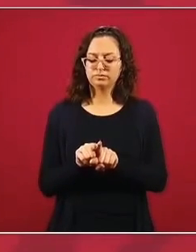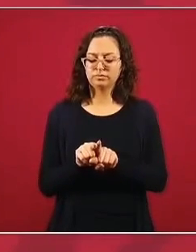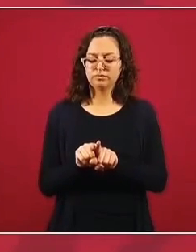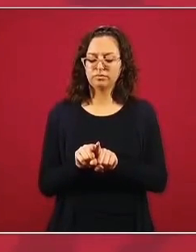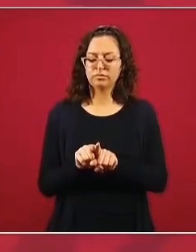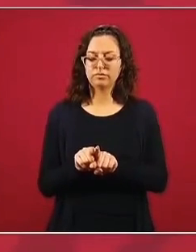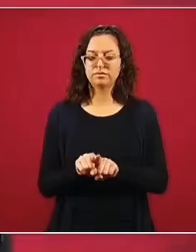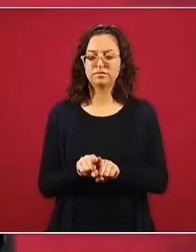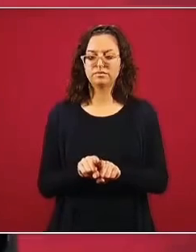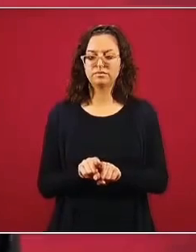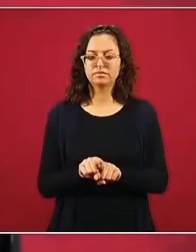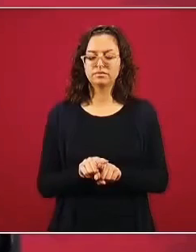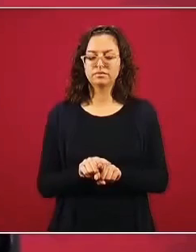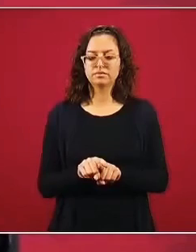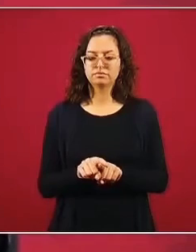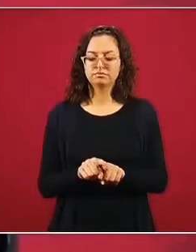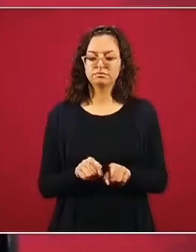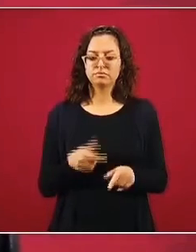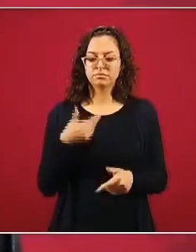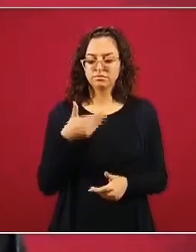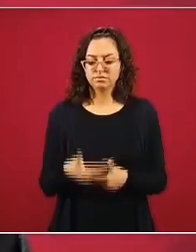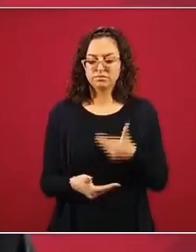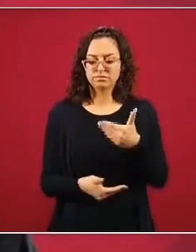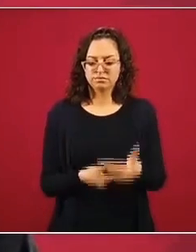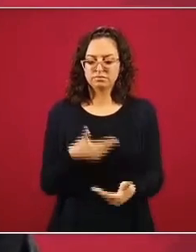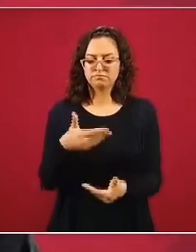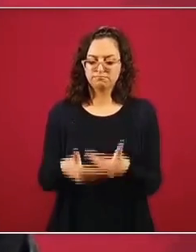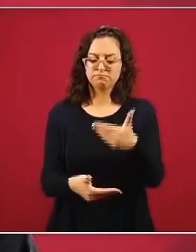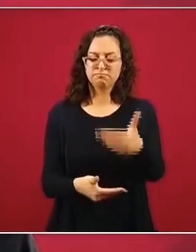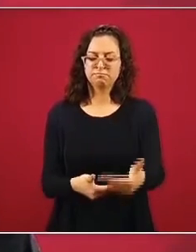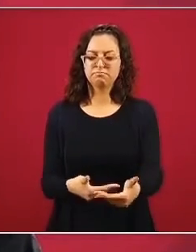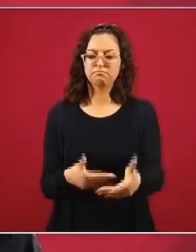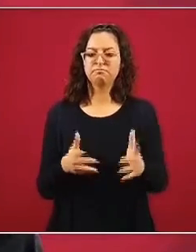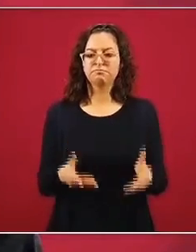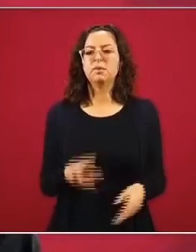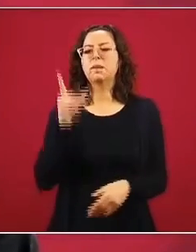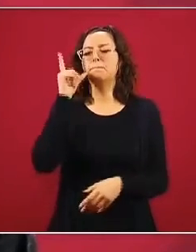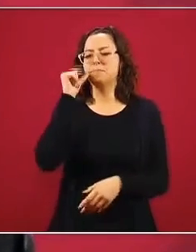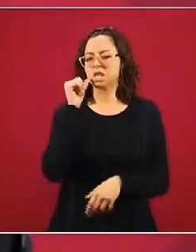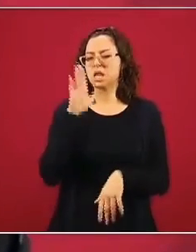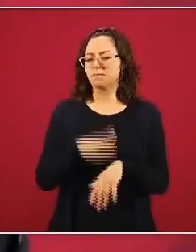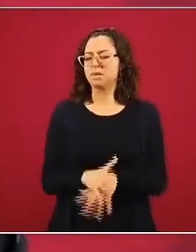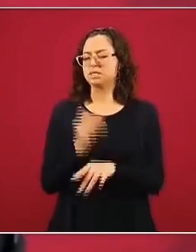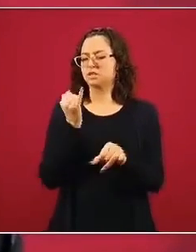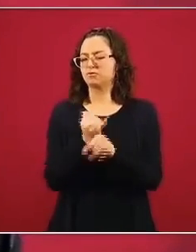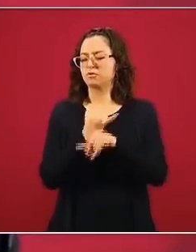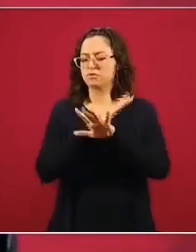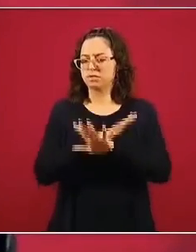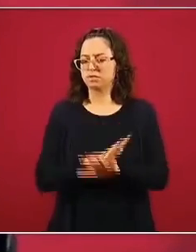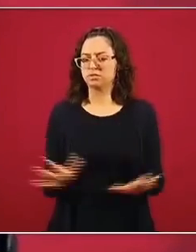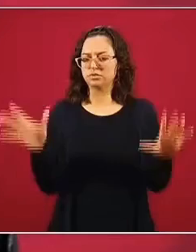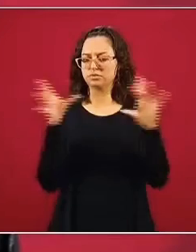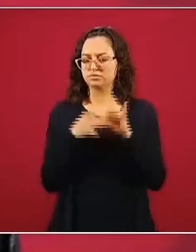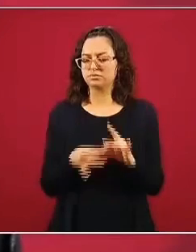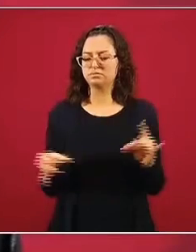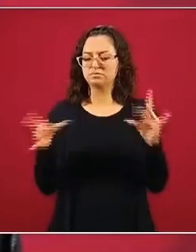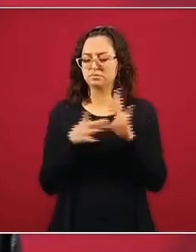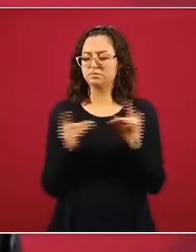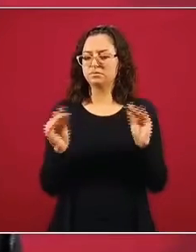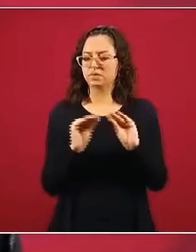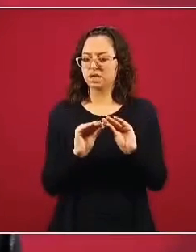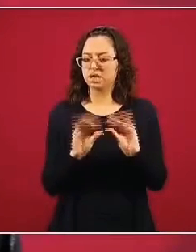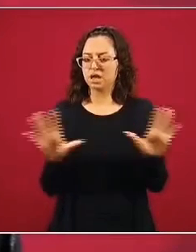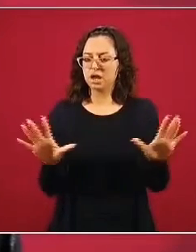cuando les adelanto, aunque mañana les van a explicar a